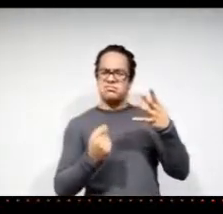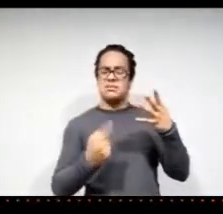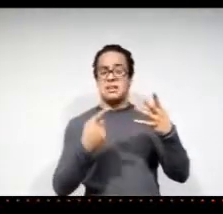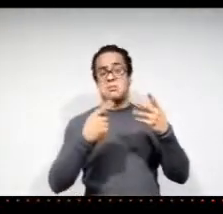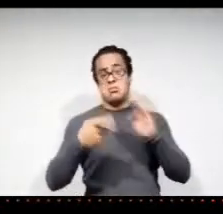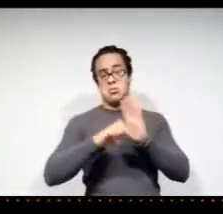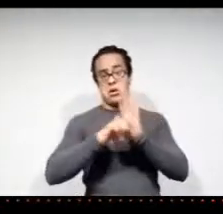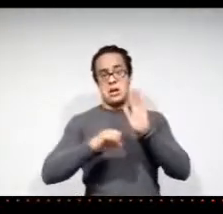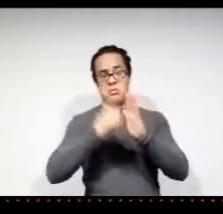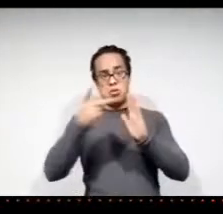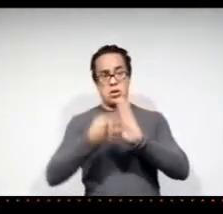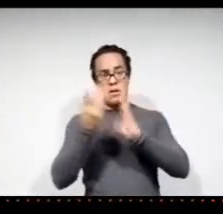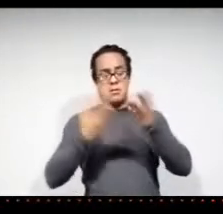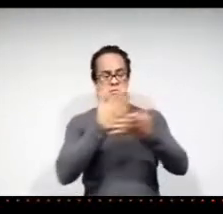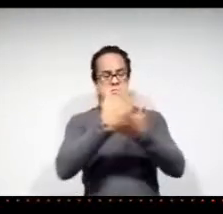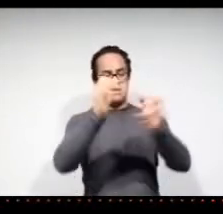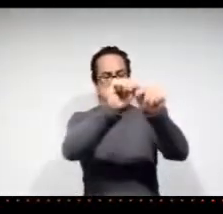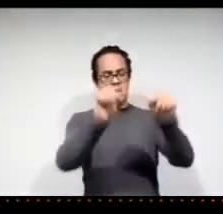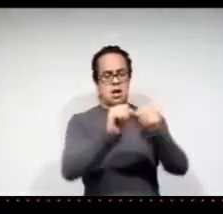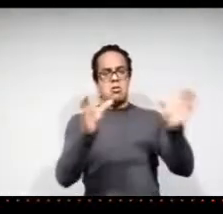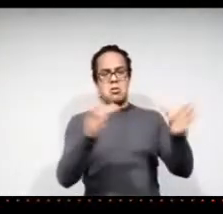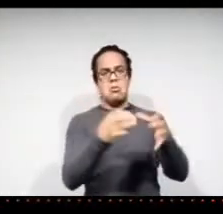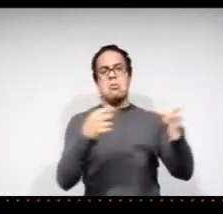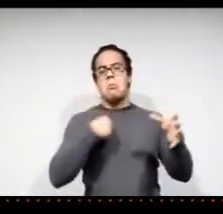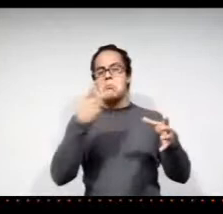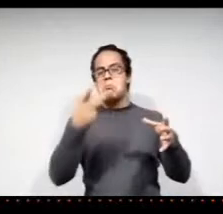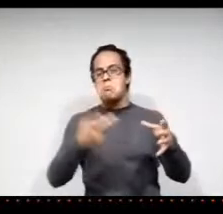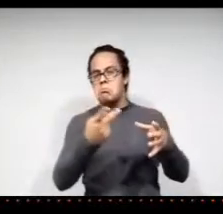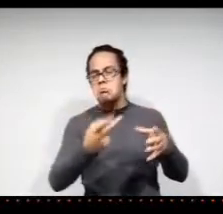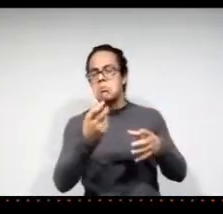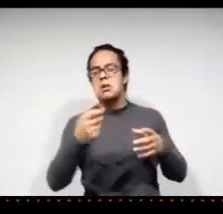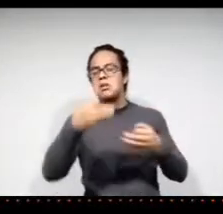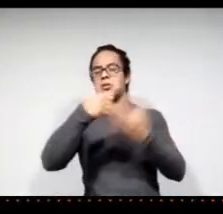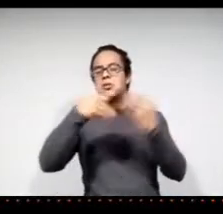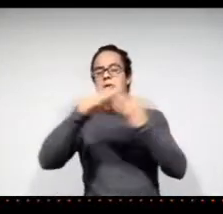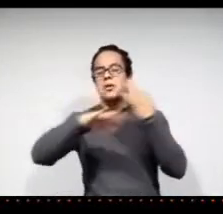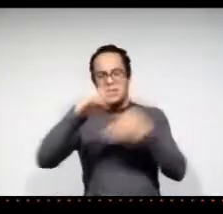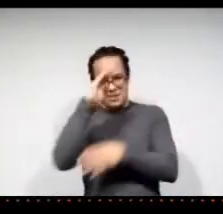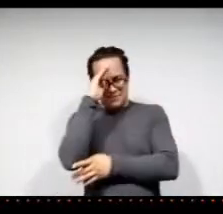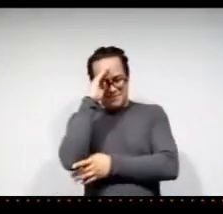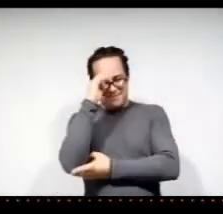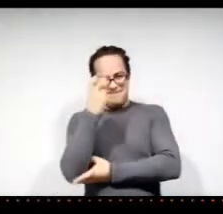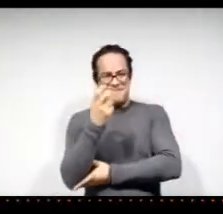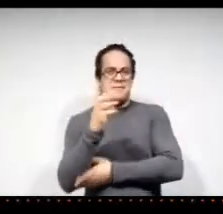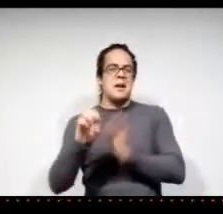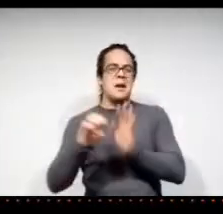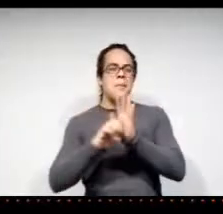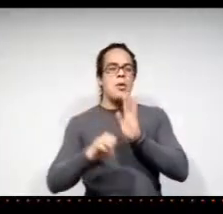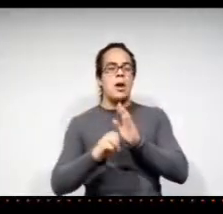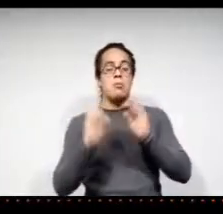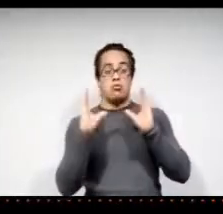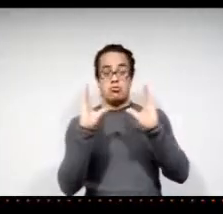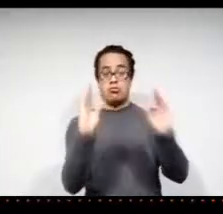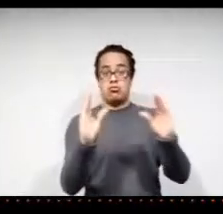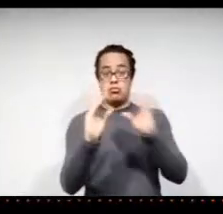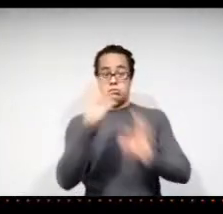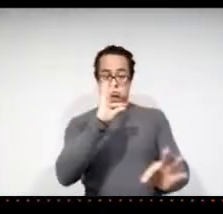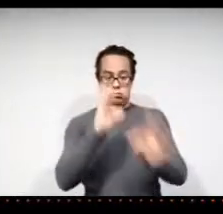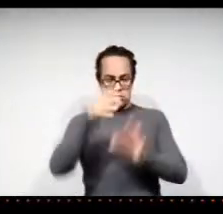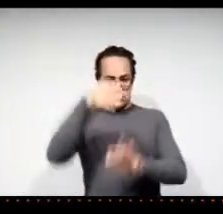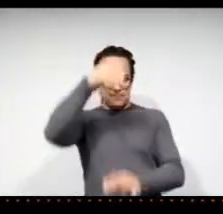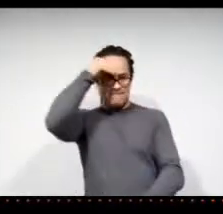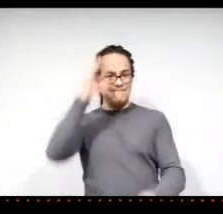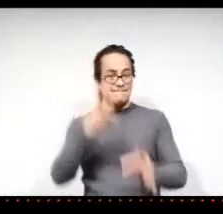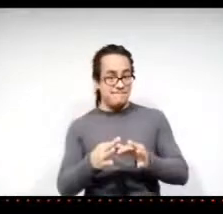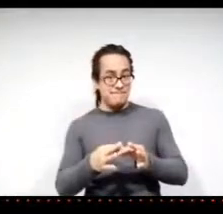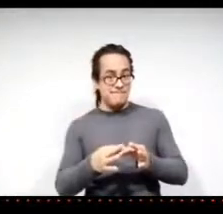vez la premisa principal a cuestionar es esta premisa que siempre permea todo lo que hacemos, de que lo que se enseña se aprende.